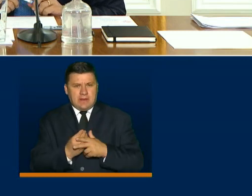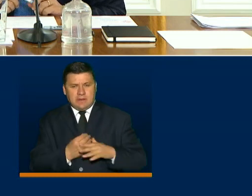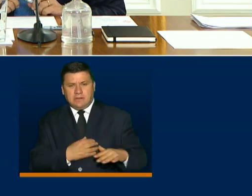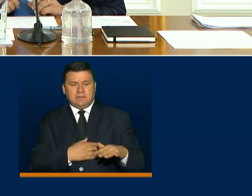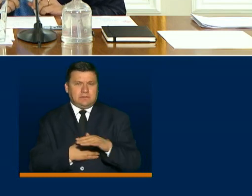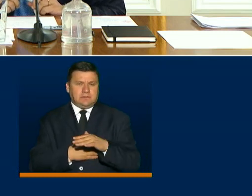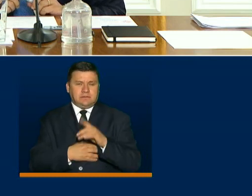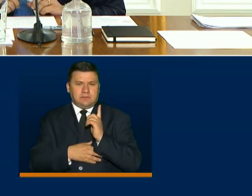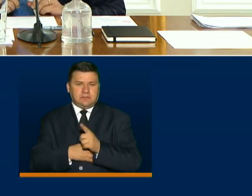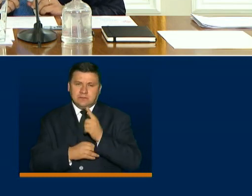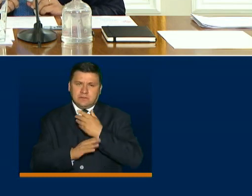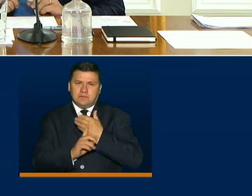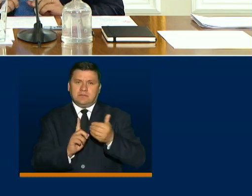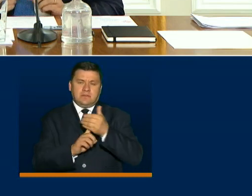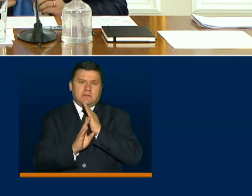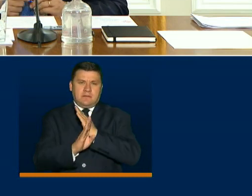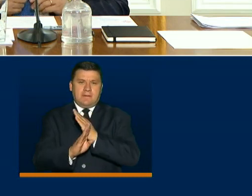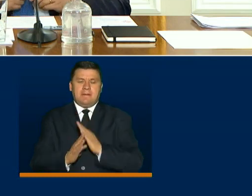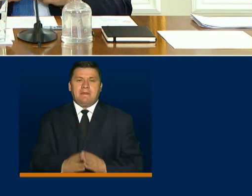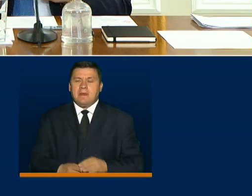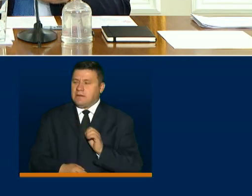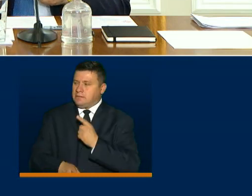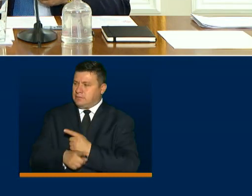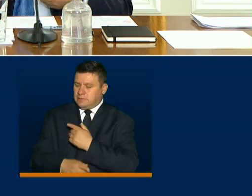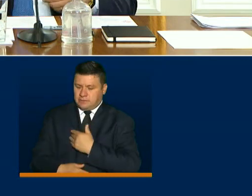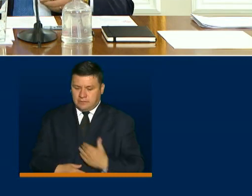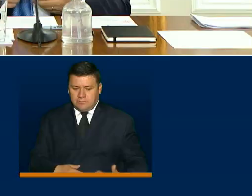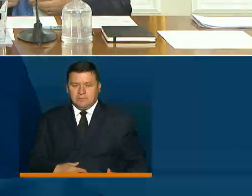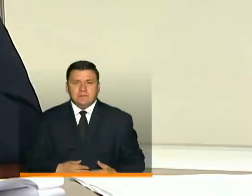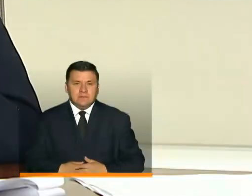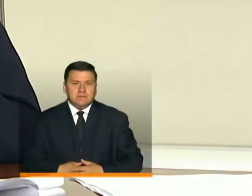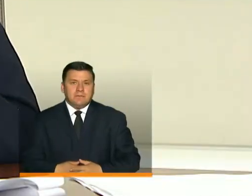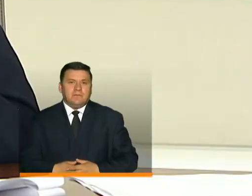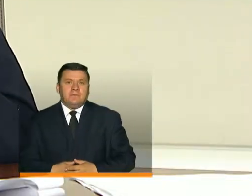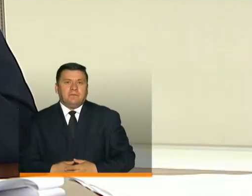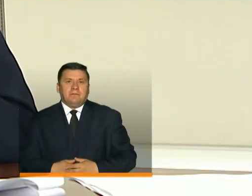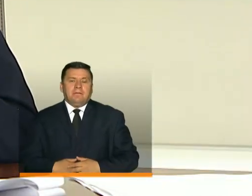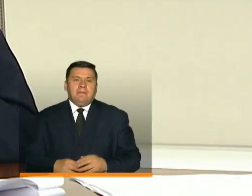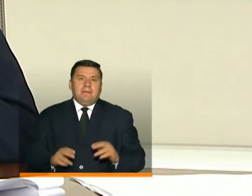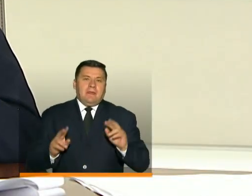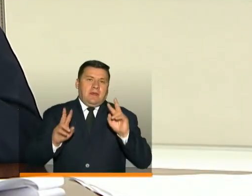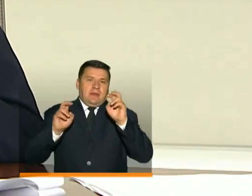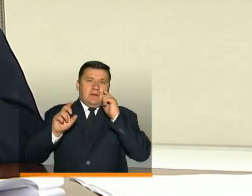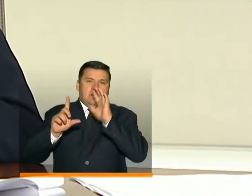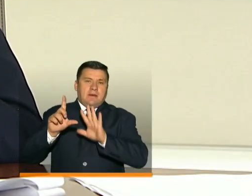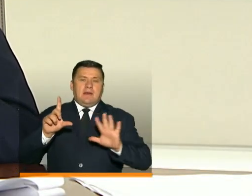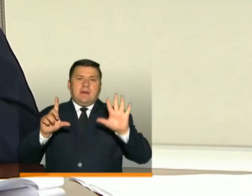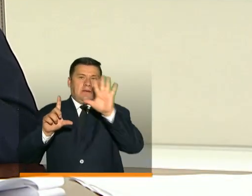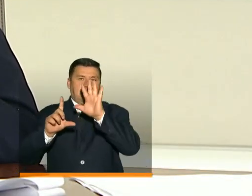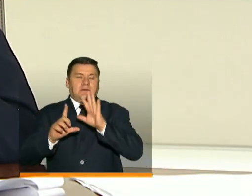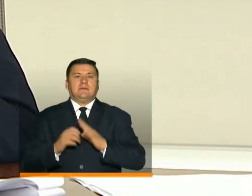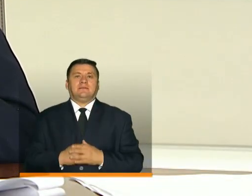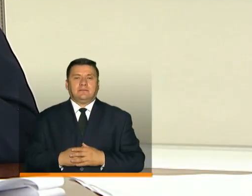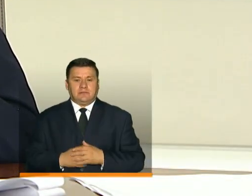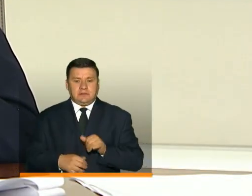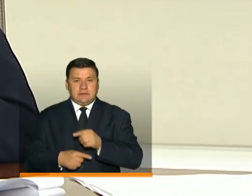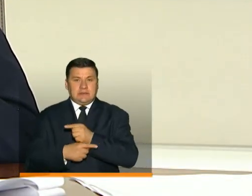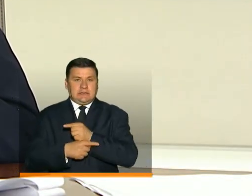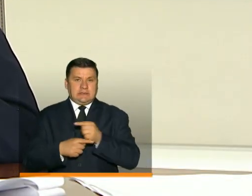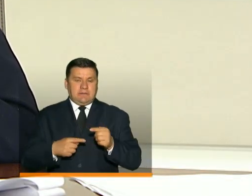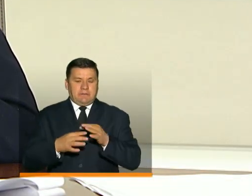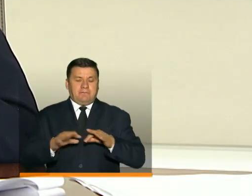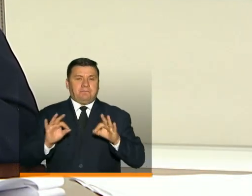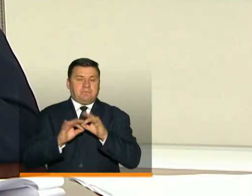herramientas e instrumentos de protección personal. Sí, señor presidente, y respecto al tema del video, esta semana un